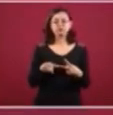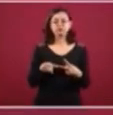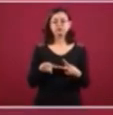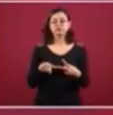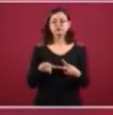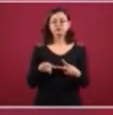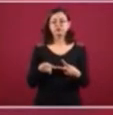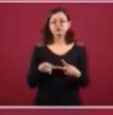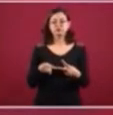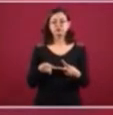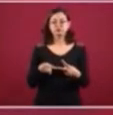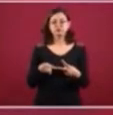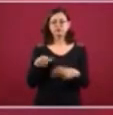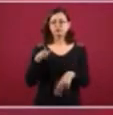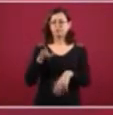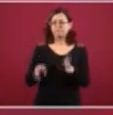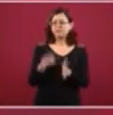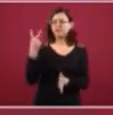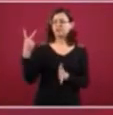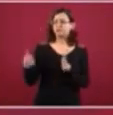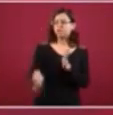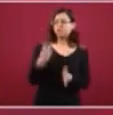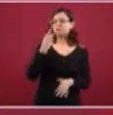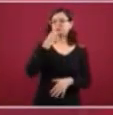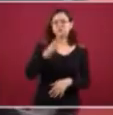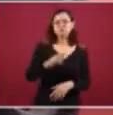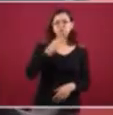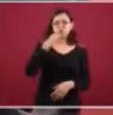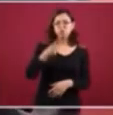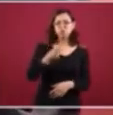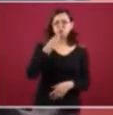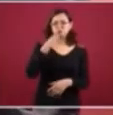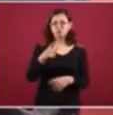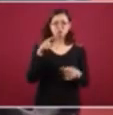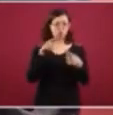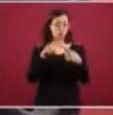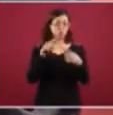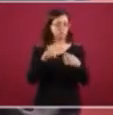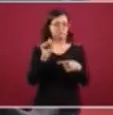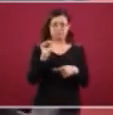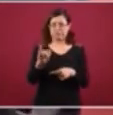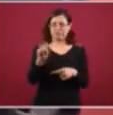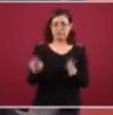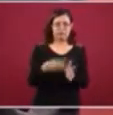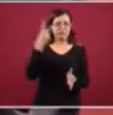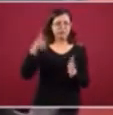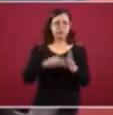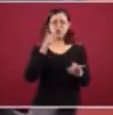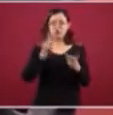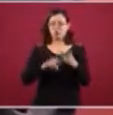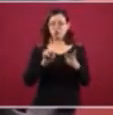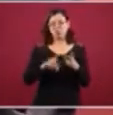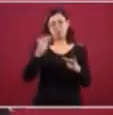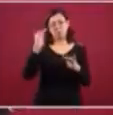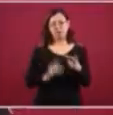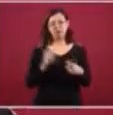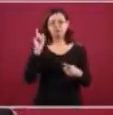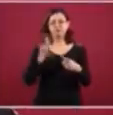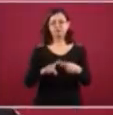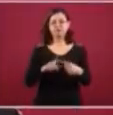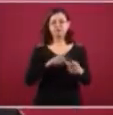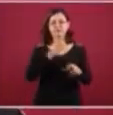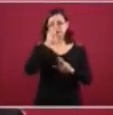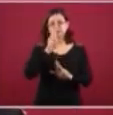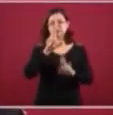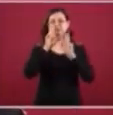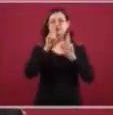que yo creo que fueron los más mencionados. Uno, sin duda, pero dos: respeto a derechos